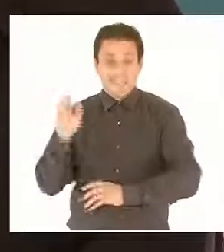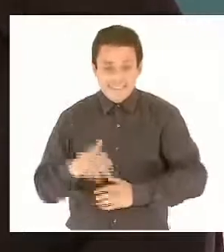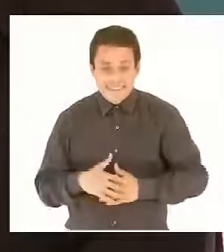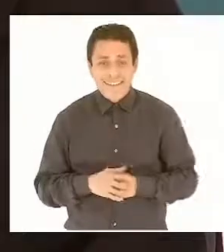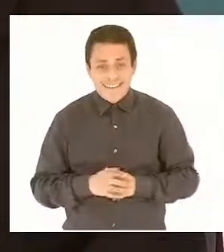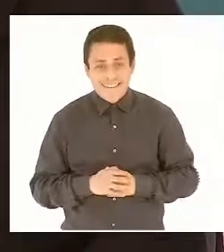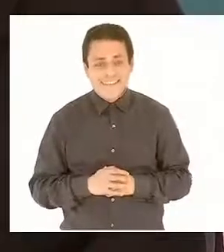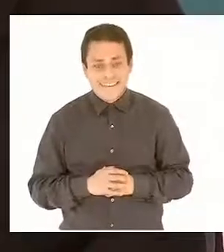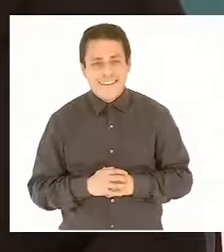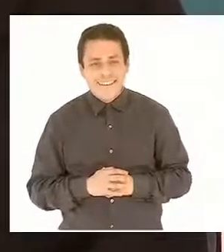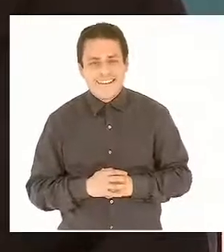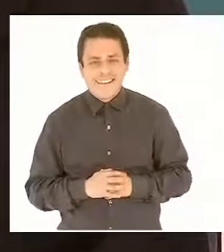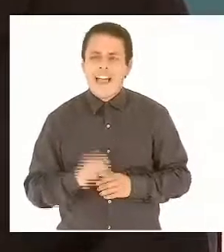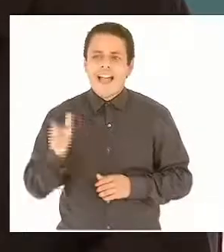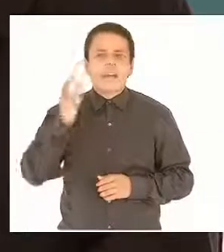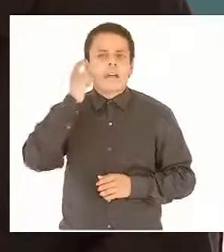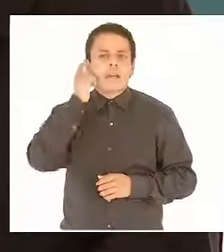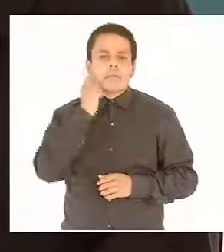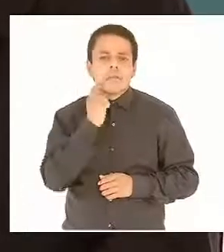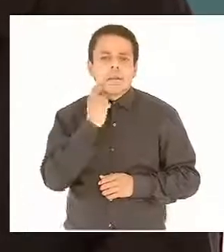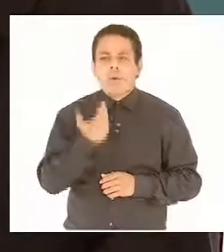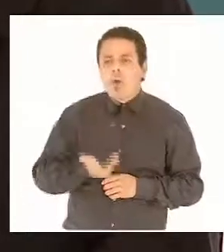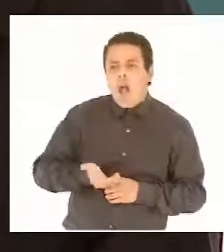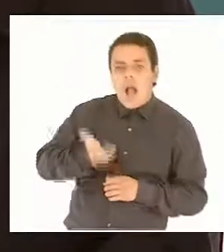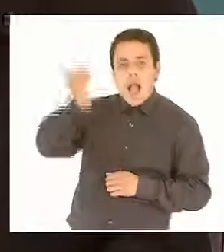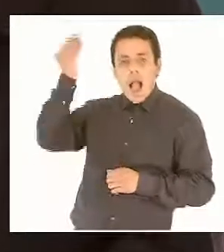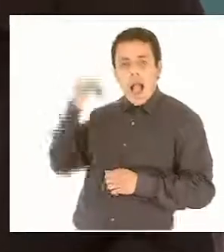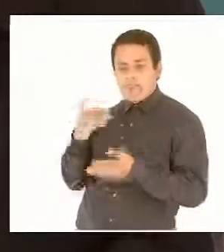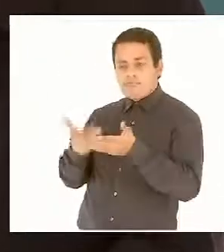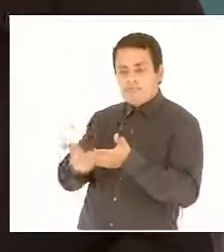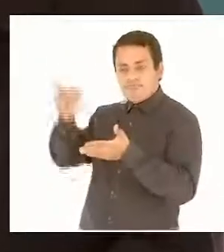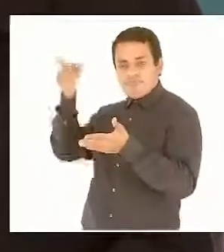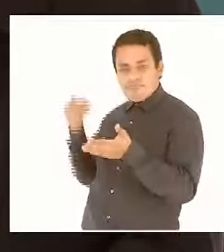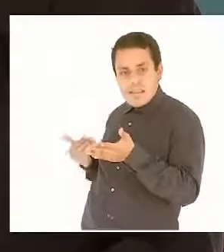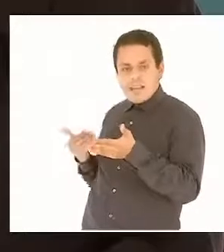Nunca en Guerrero se había